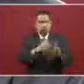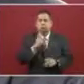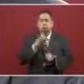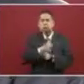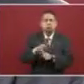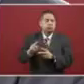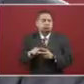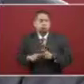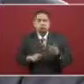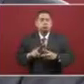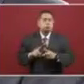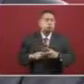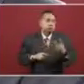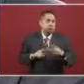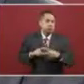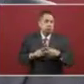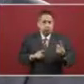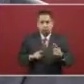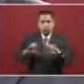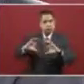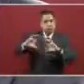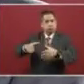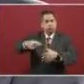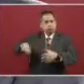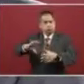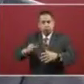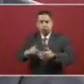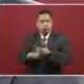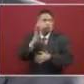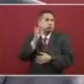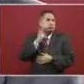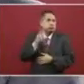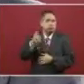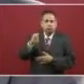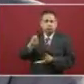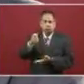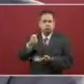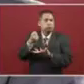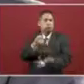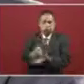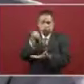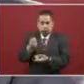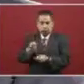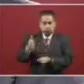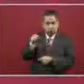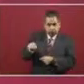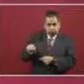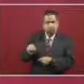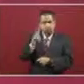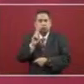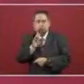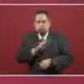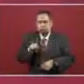hacerlo. Una, que el Congreso, en este caso la Cámara de Diputados, que apruebe el presupuesto, pueda,